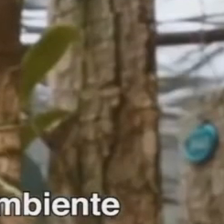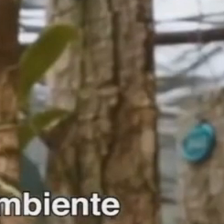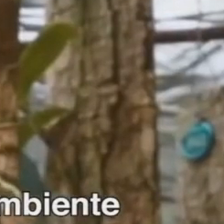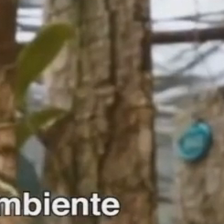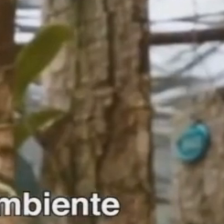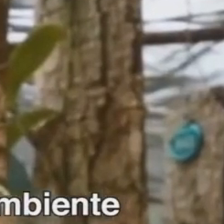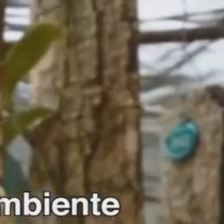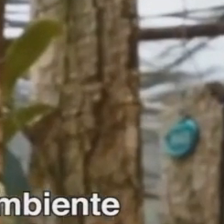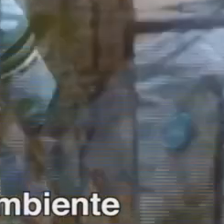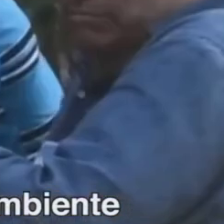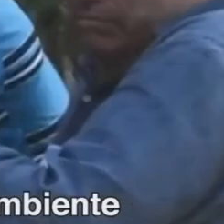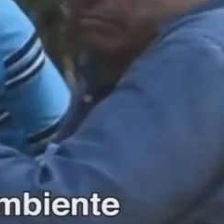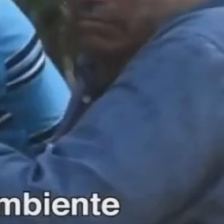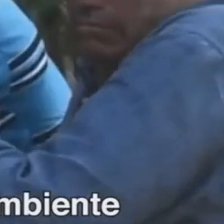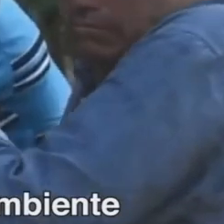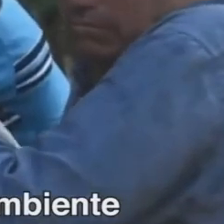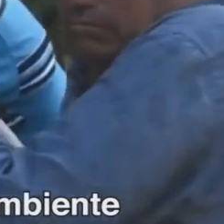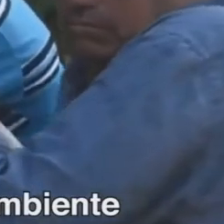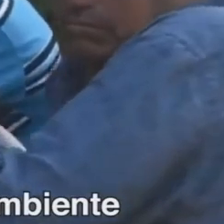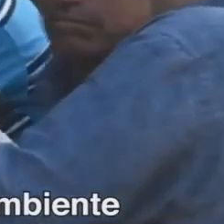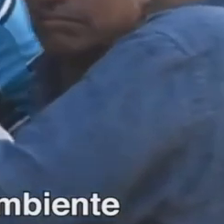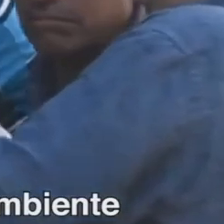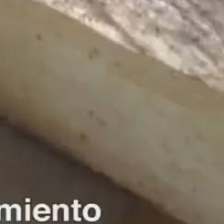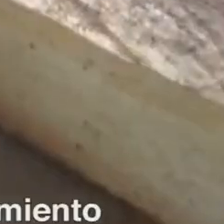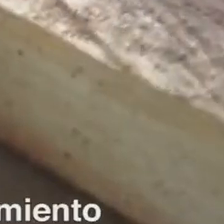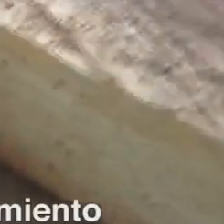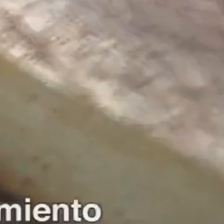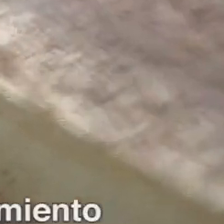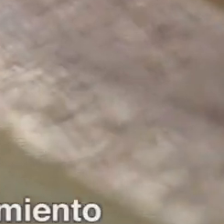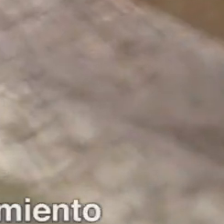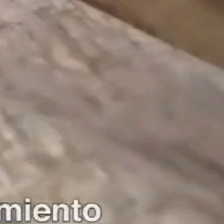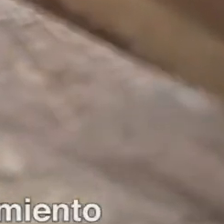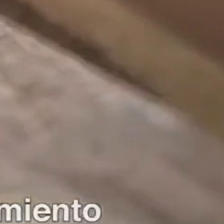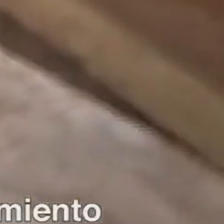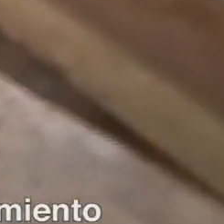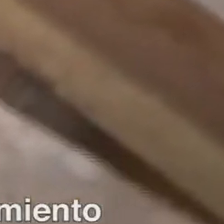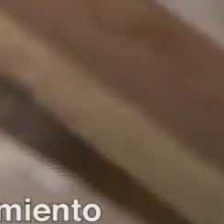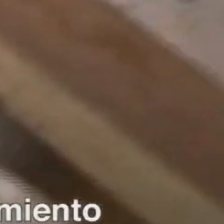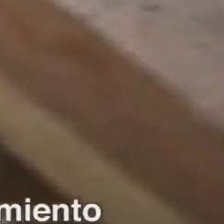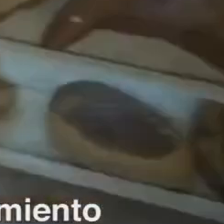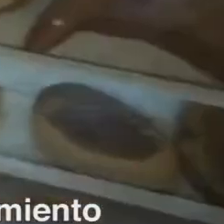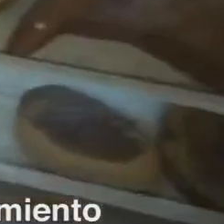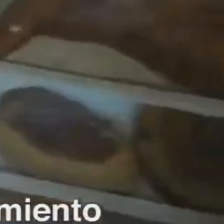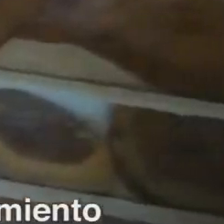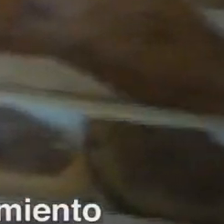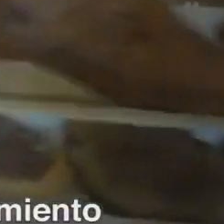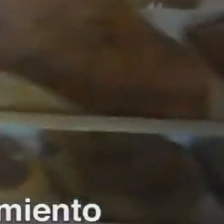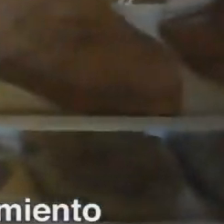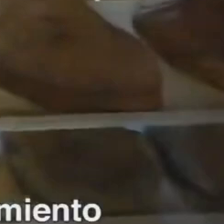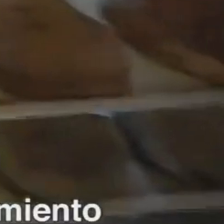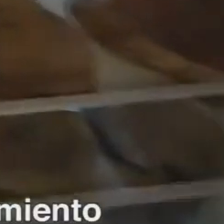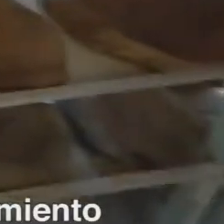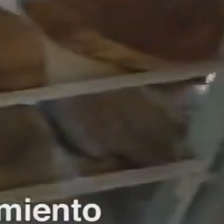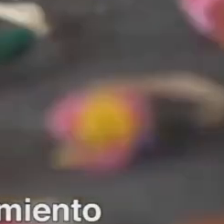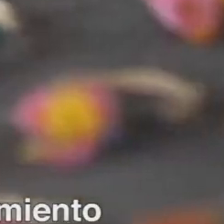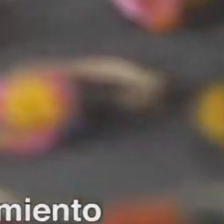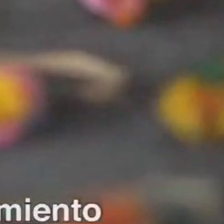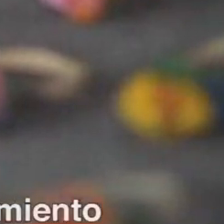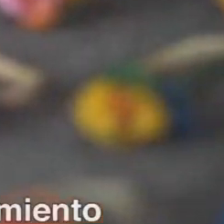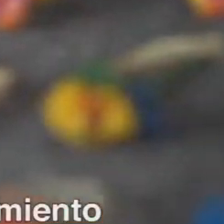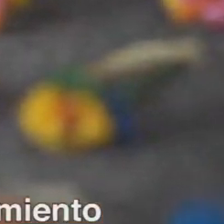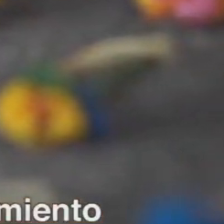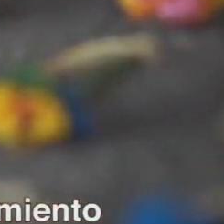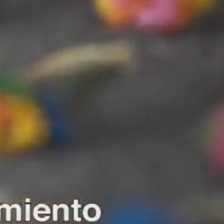para garantizar un mercado sustentable y sostenible, generar una economía basada en el aprovechamiento responsable de